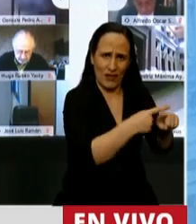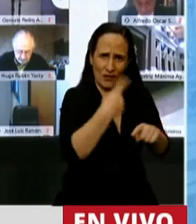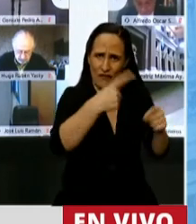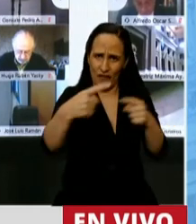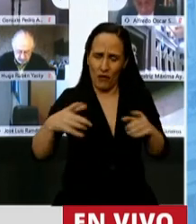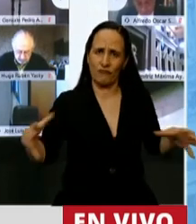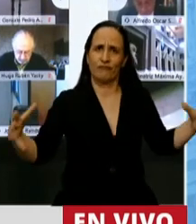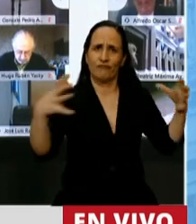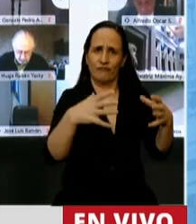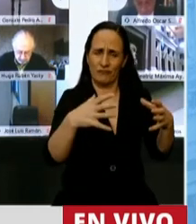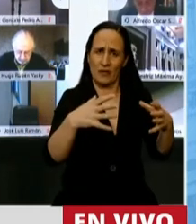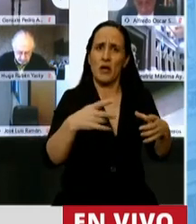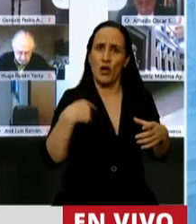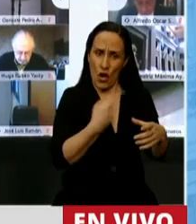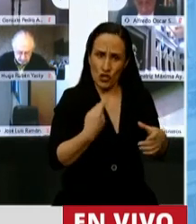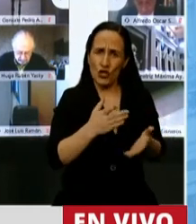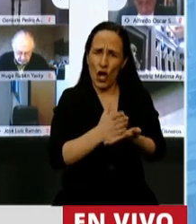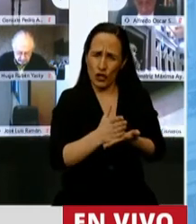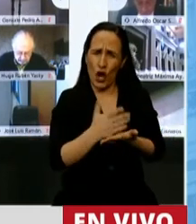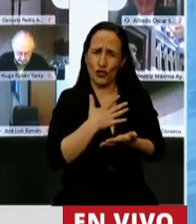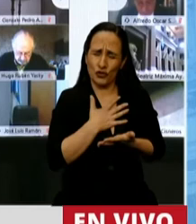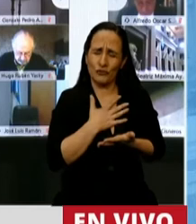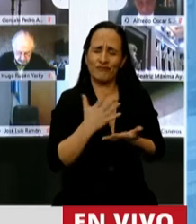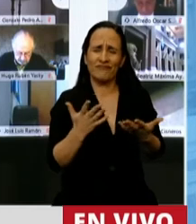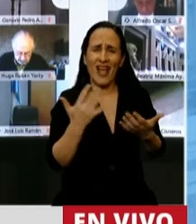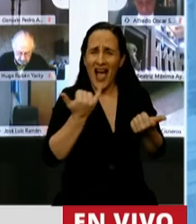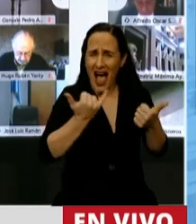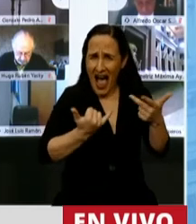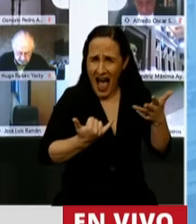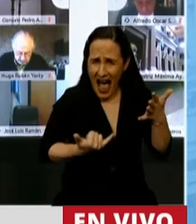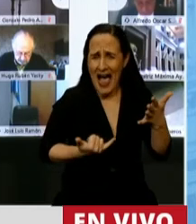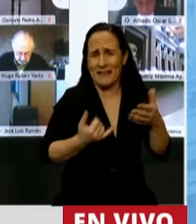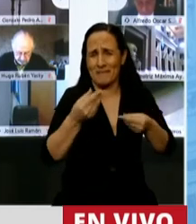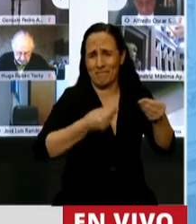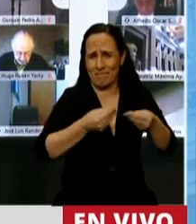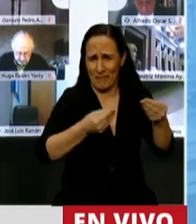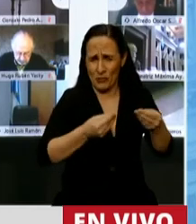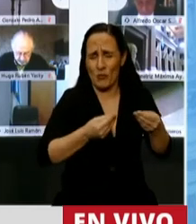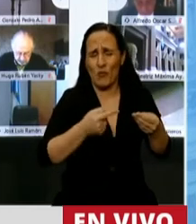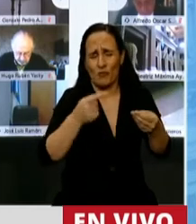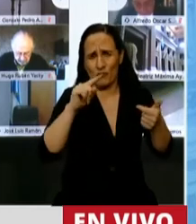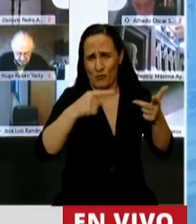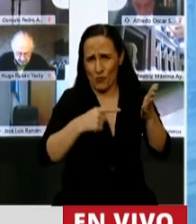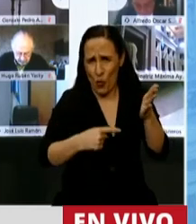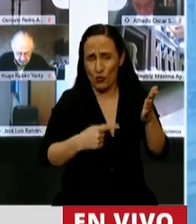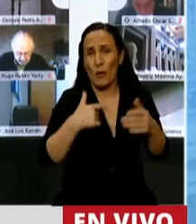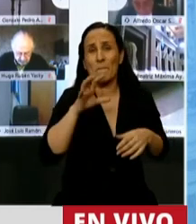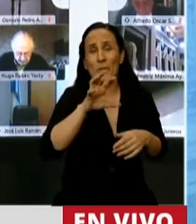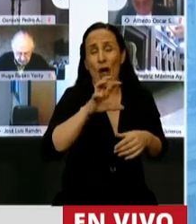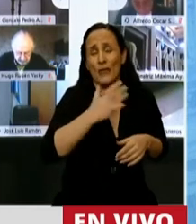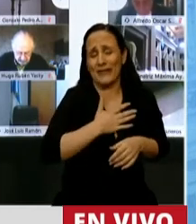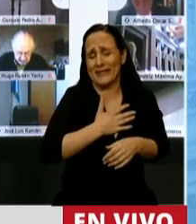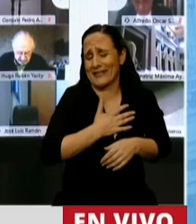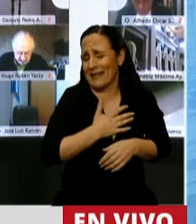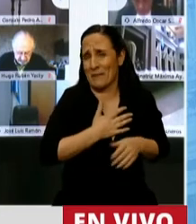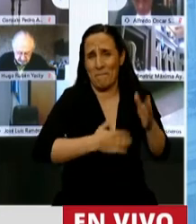Interbloque Federal, a pesar de las observaciones que tenemos y que son muchas, y que en nuestra provincia adquieren especial connotación en cuestiones